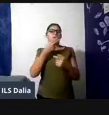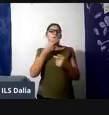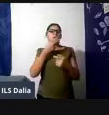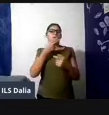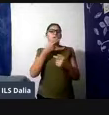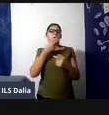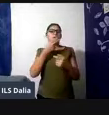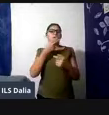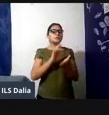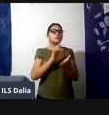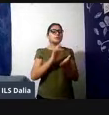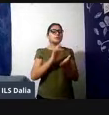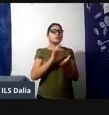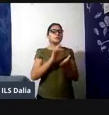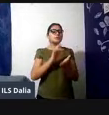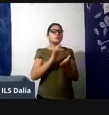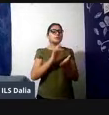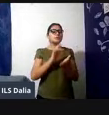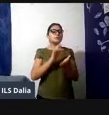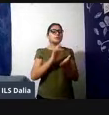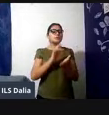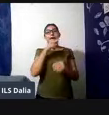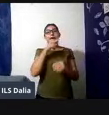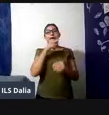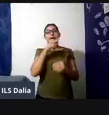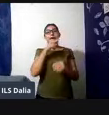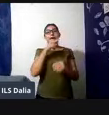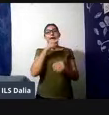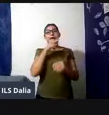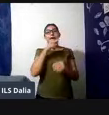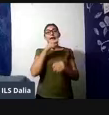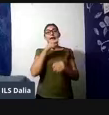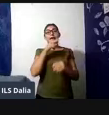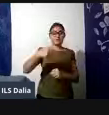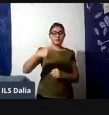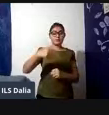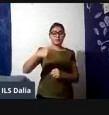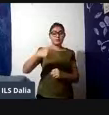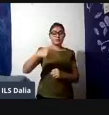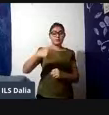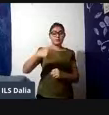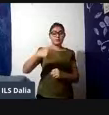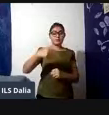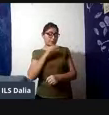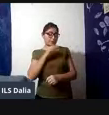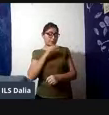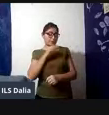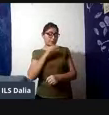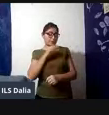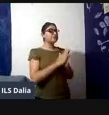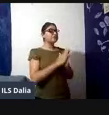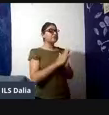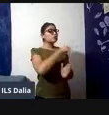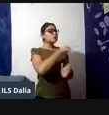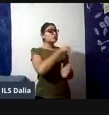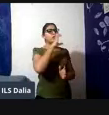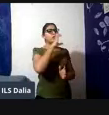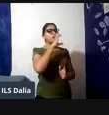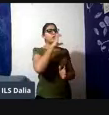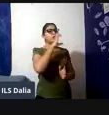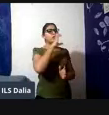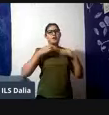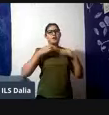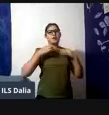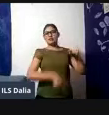muchas ilusiones, la envió. Lo hizo. Se atrevió. pensaba que era algo inocente entre ellos,